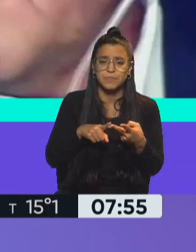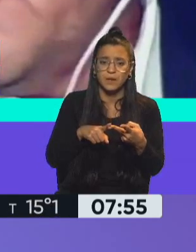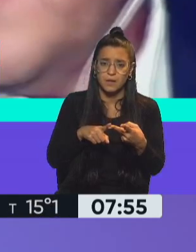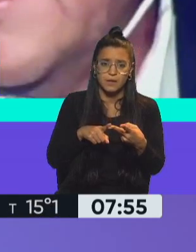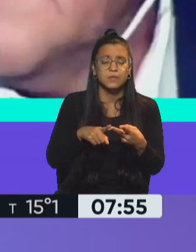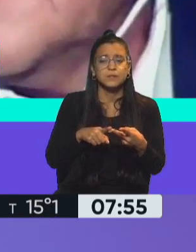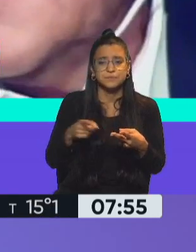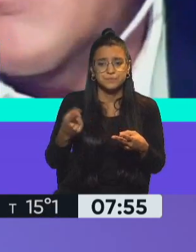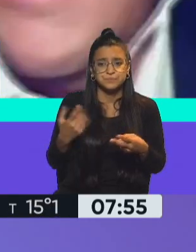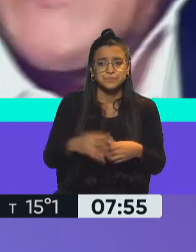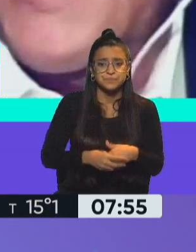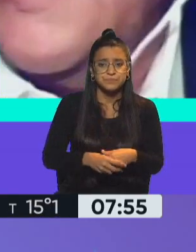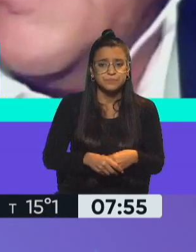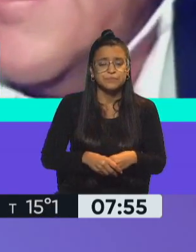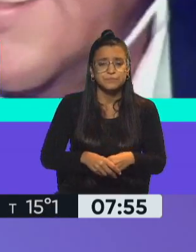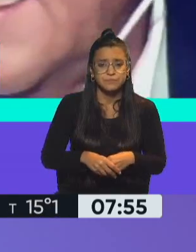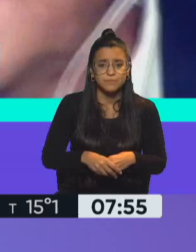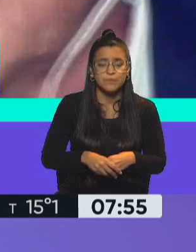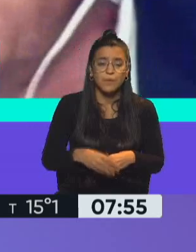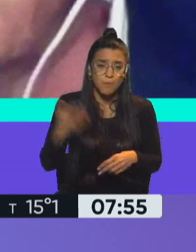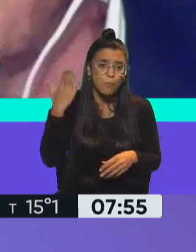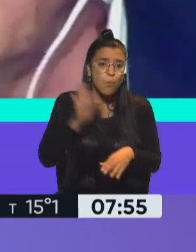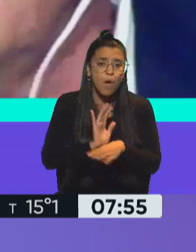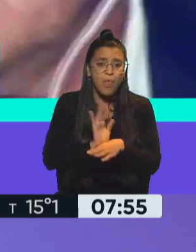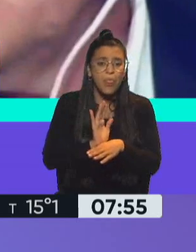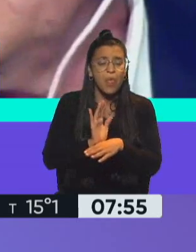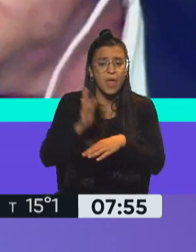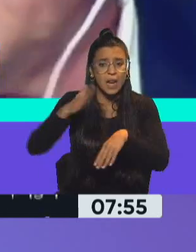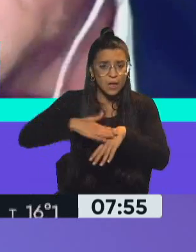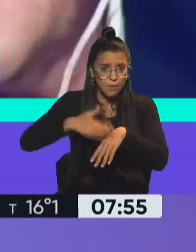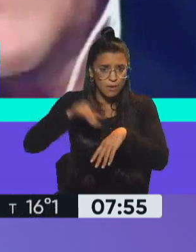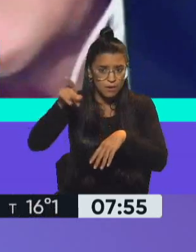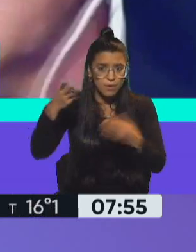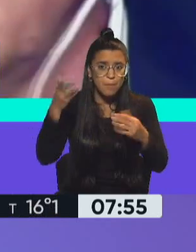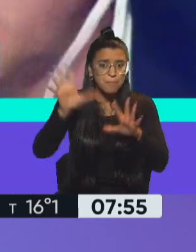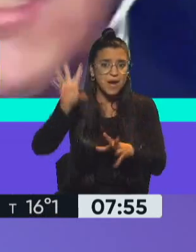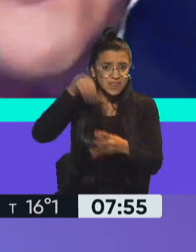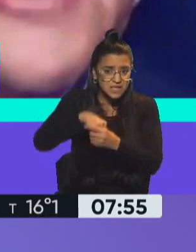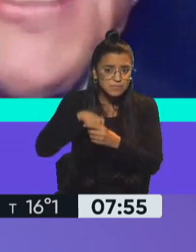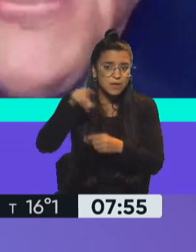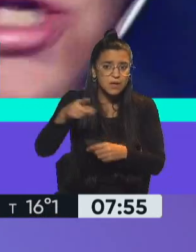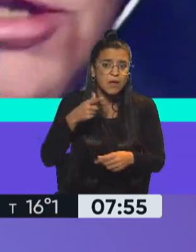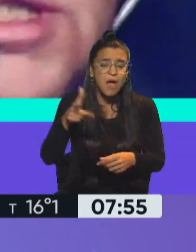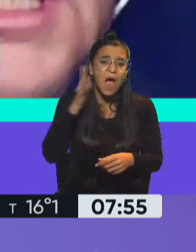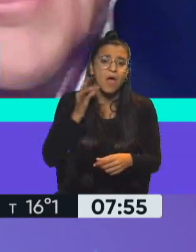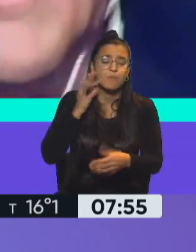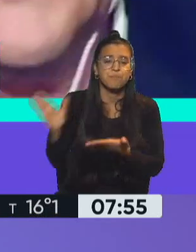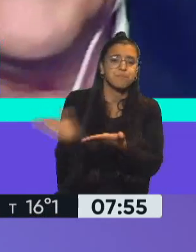cargos que podrían llegar a determinarse como partícipe necesario en un hecho de